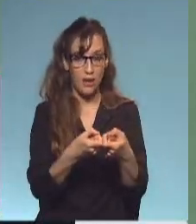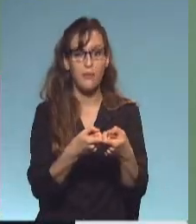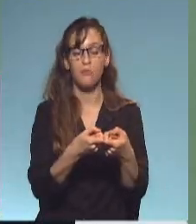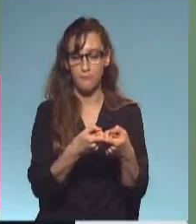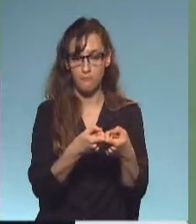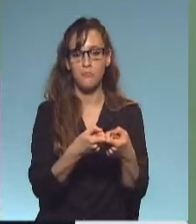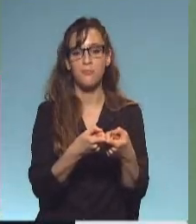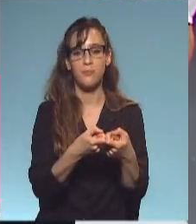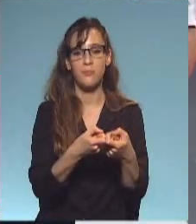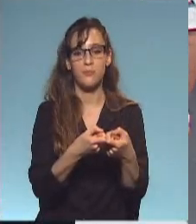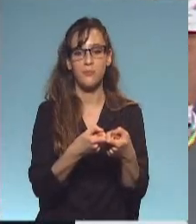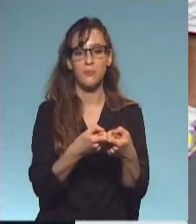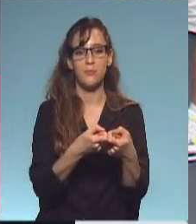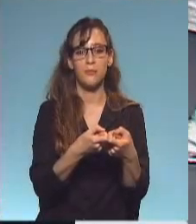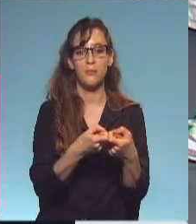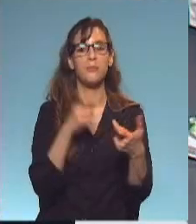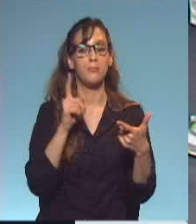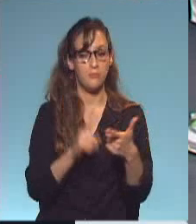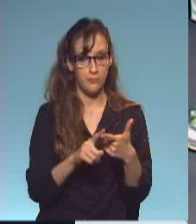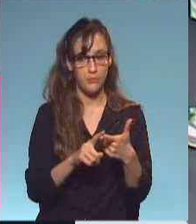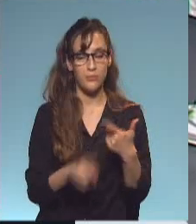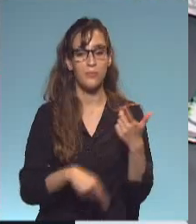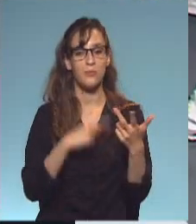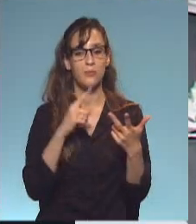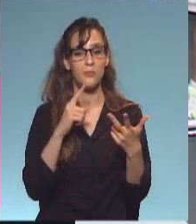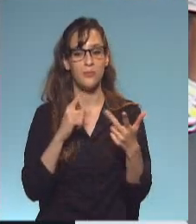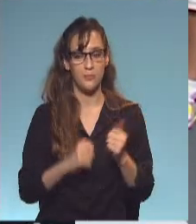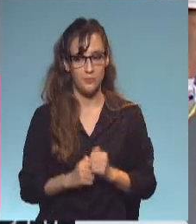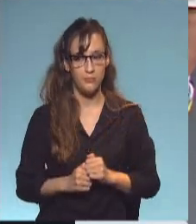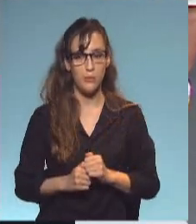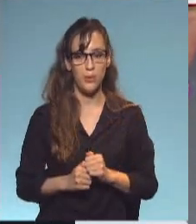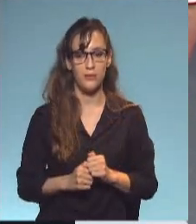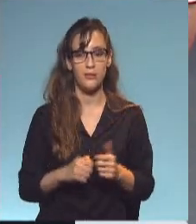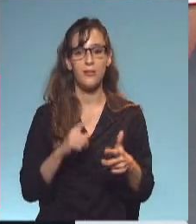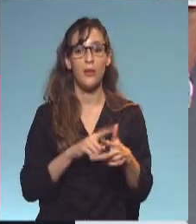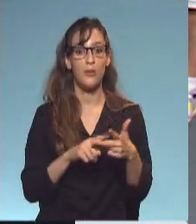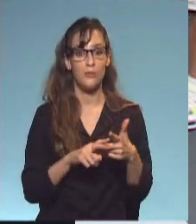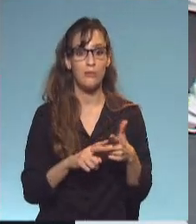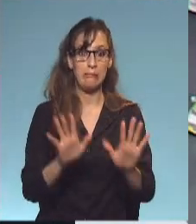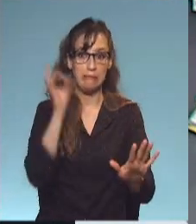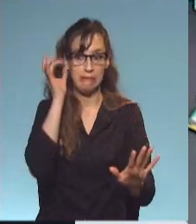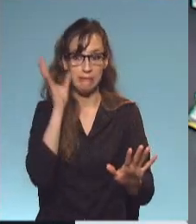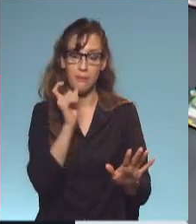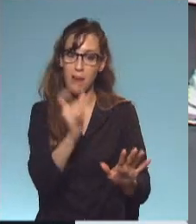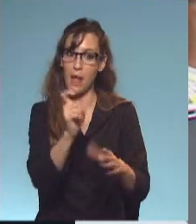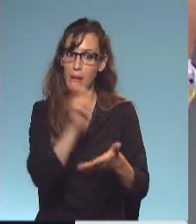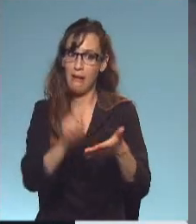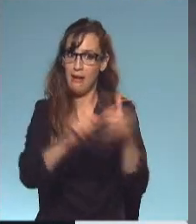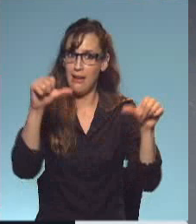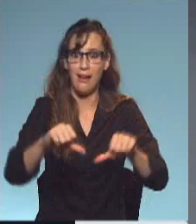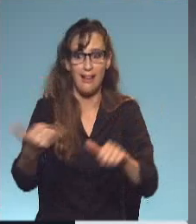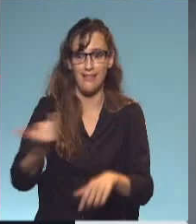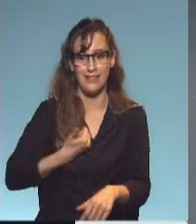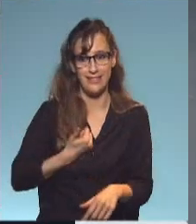piano, dos, zapatilla. Si tengo algún error de ortografía, chicos, corríjanme, por